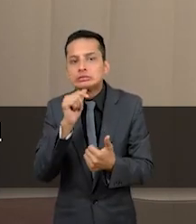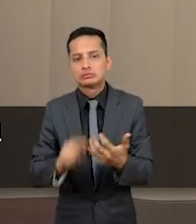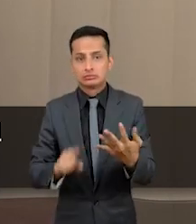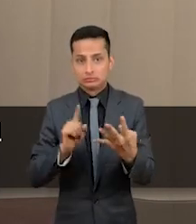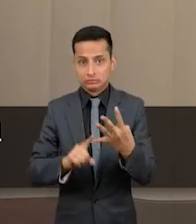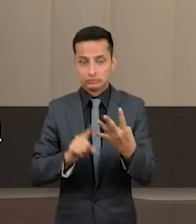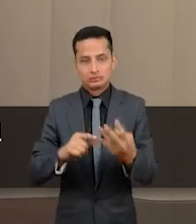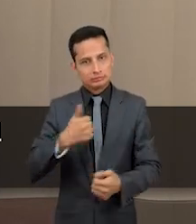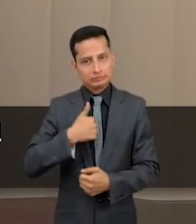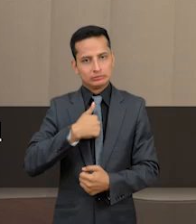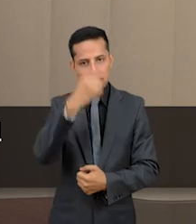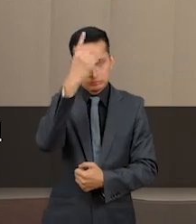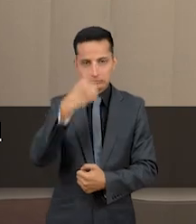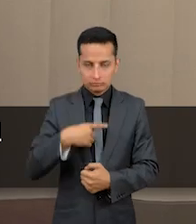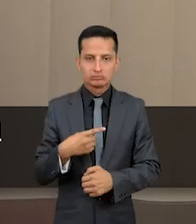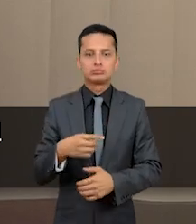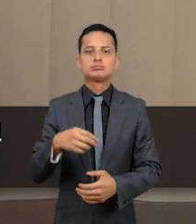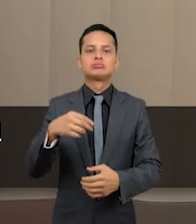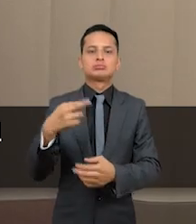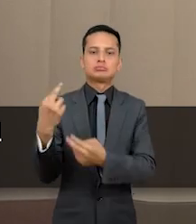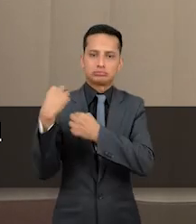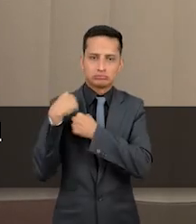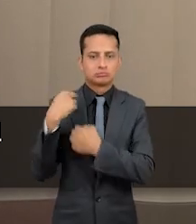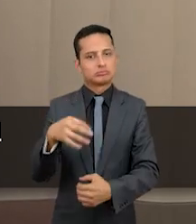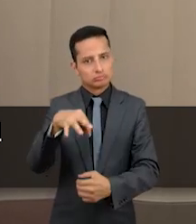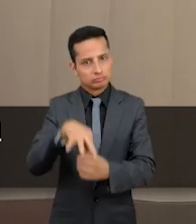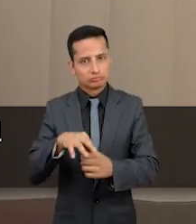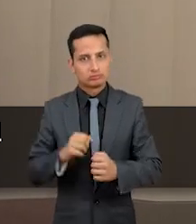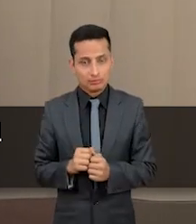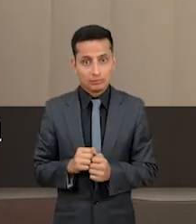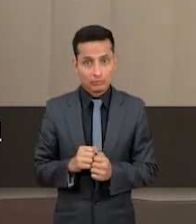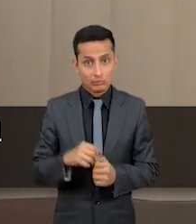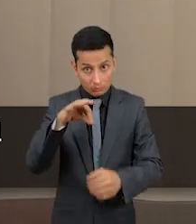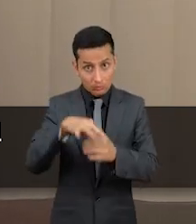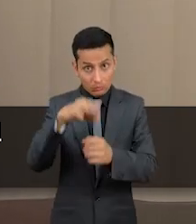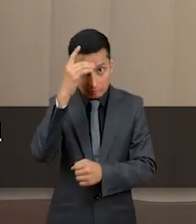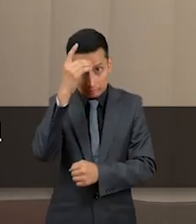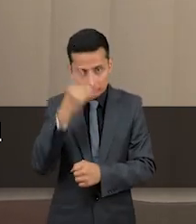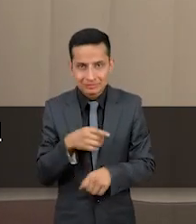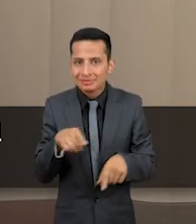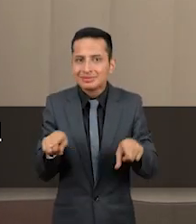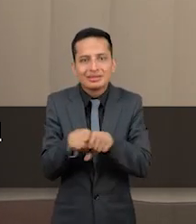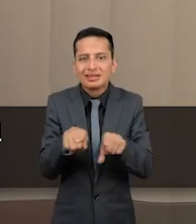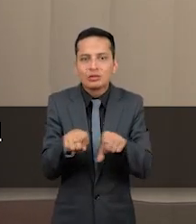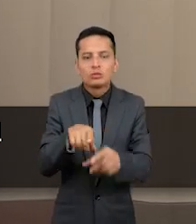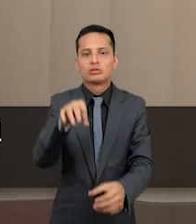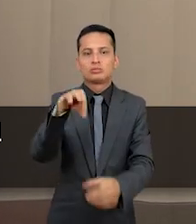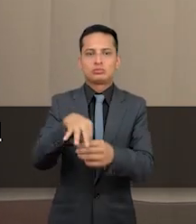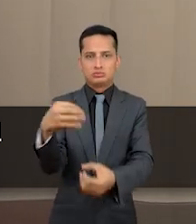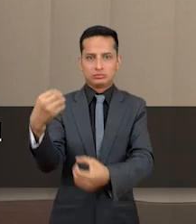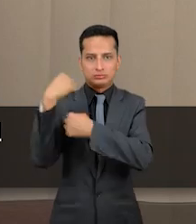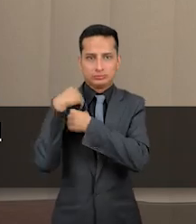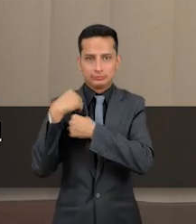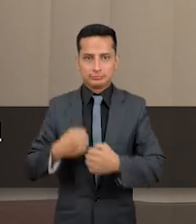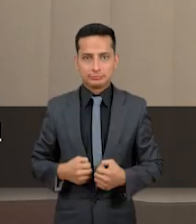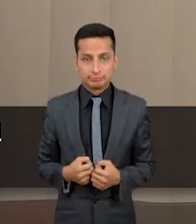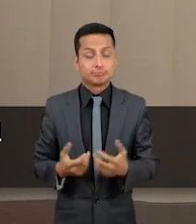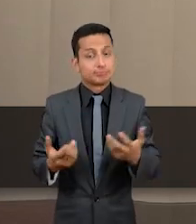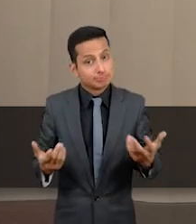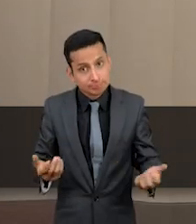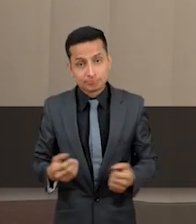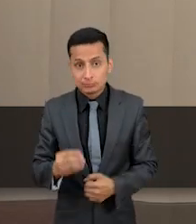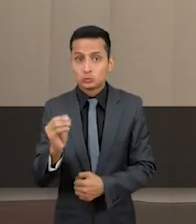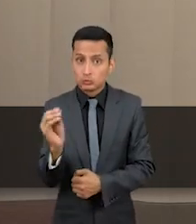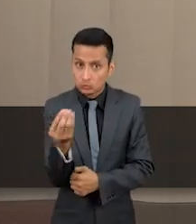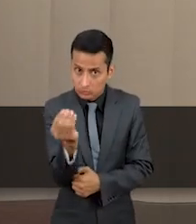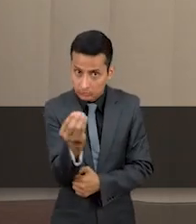que voten informadamente y responsablemente. Recordemos que el voto facultativo tiene el mismo peso que el voto obligatorio,